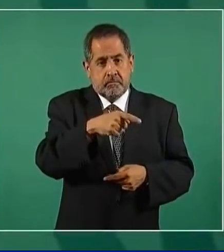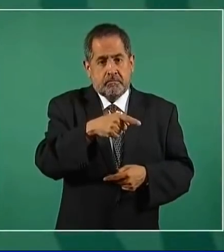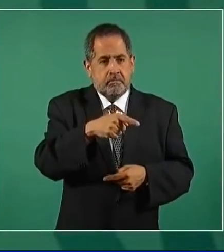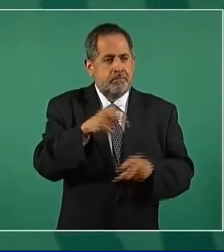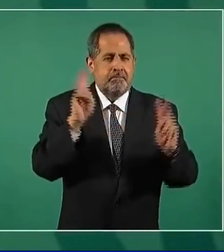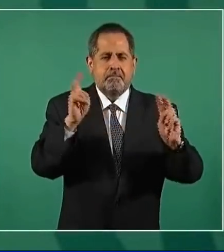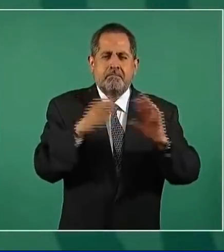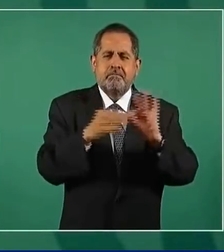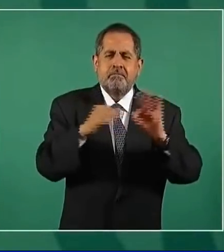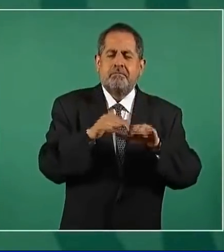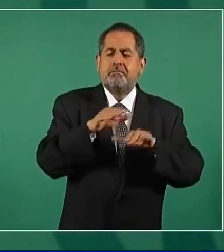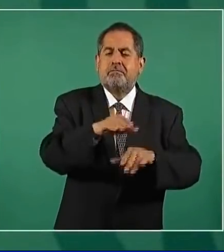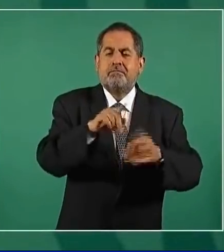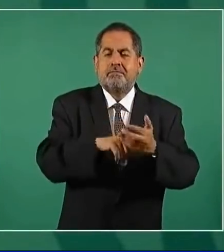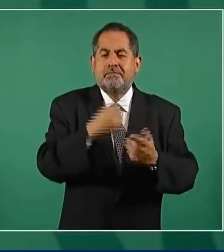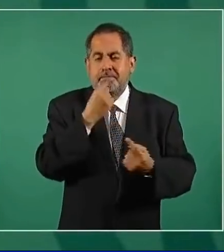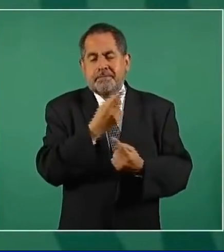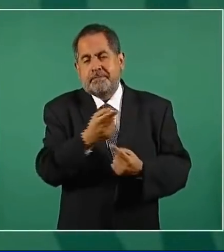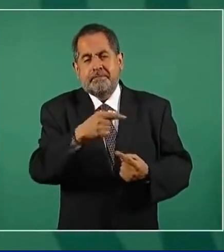niños